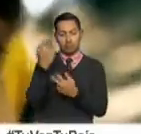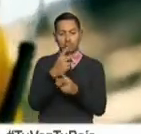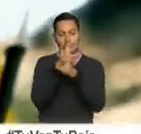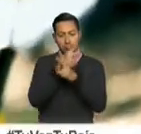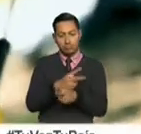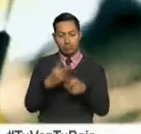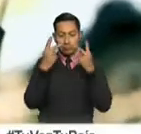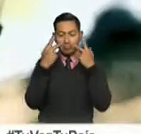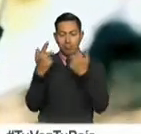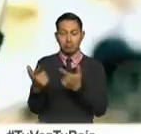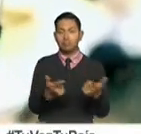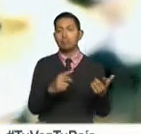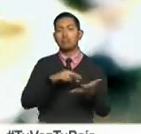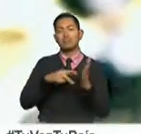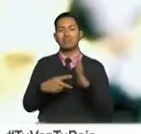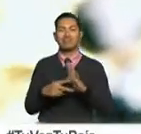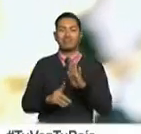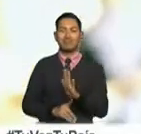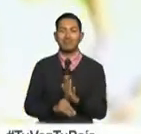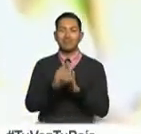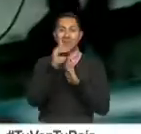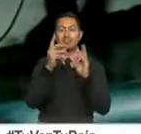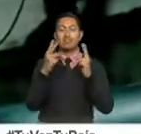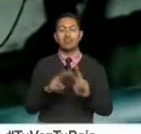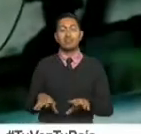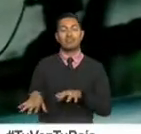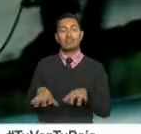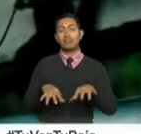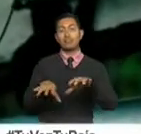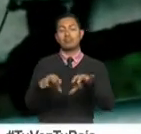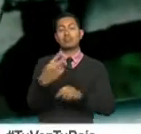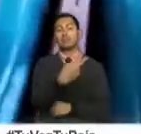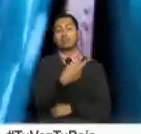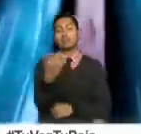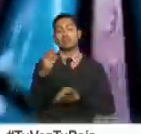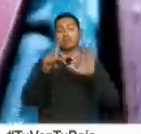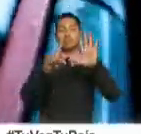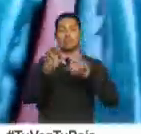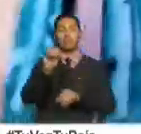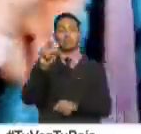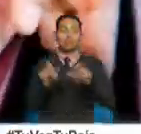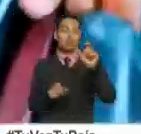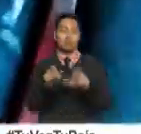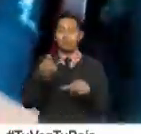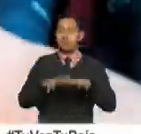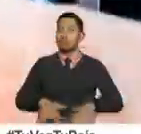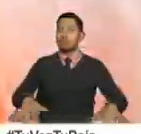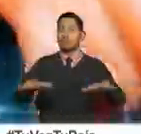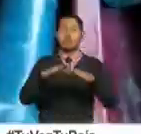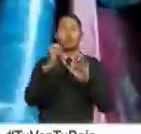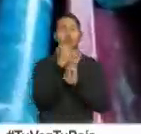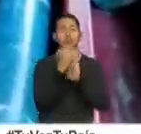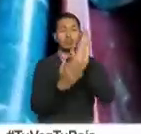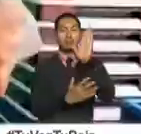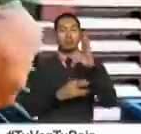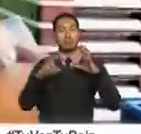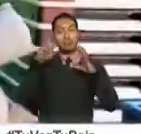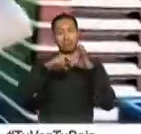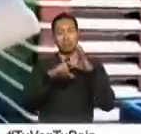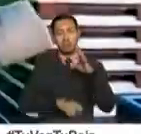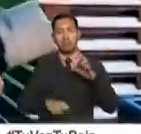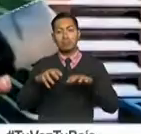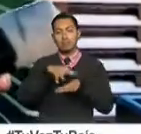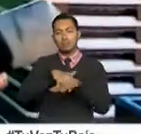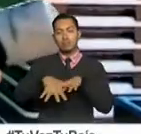esta actividad se dio también por parte de 260 pobladores de la zona de influencia de proyectos mineros como Río Blanco y Loma